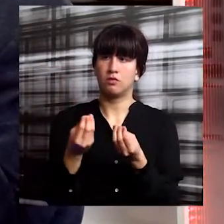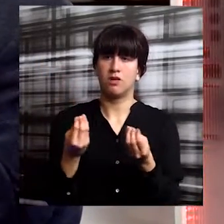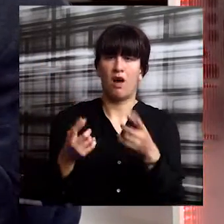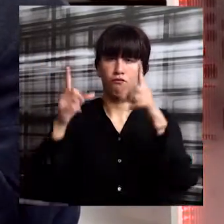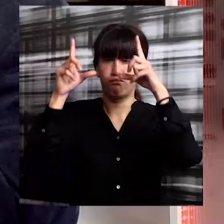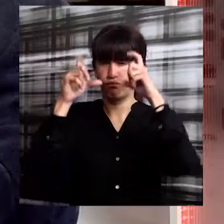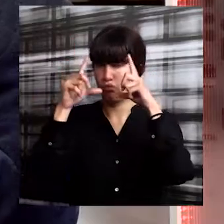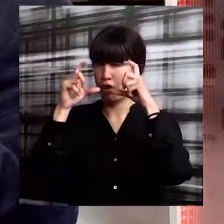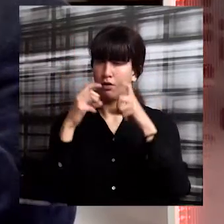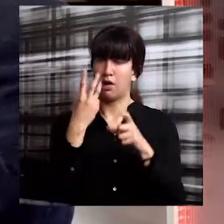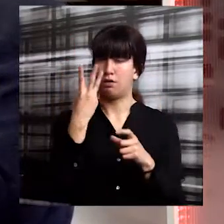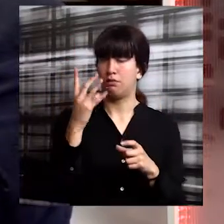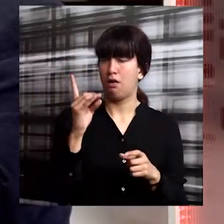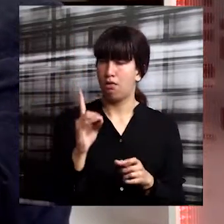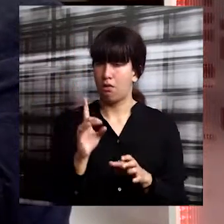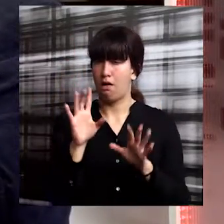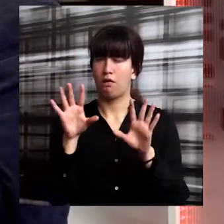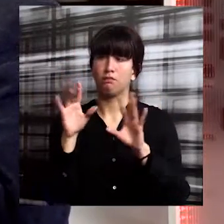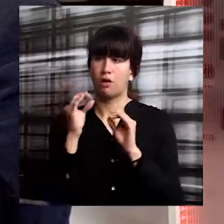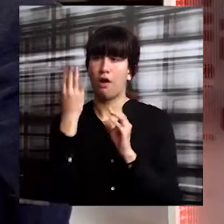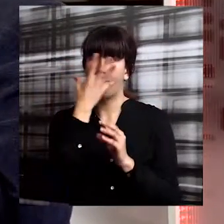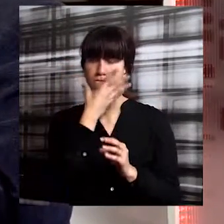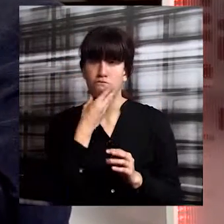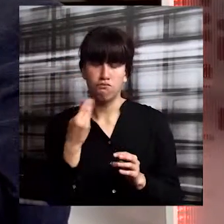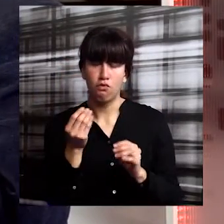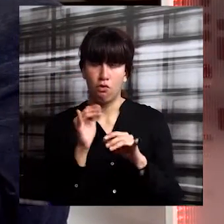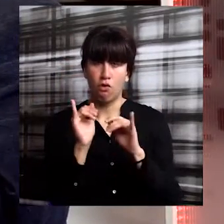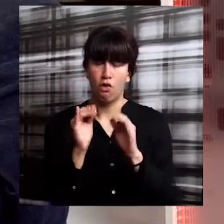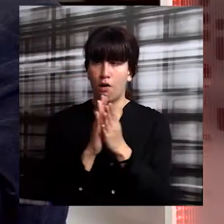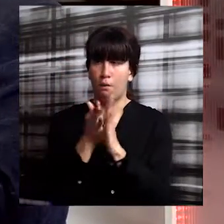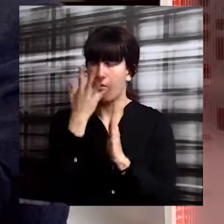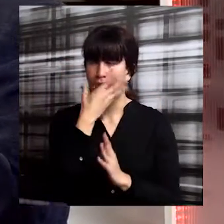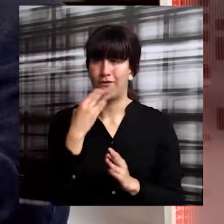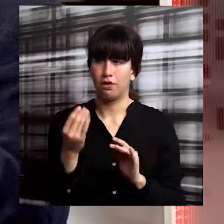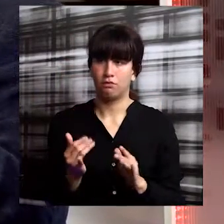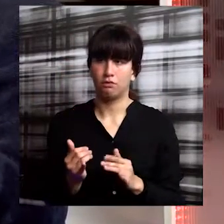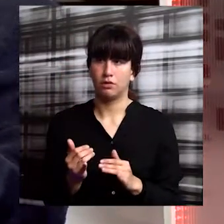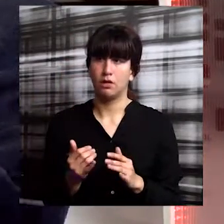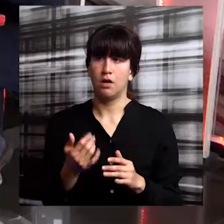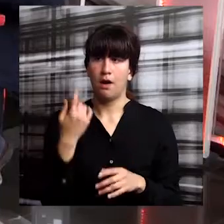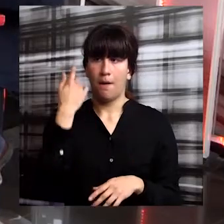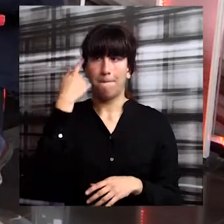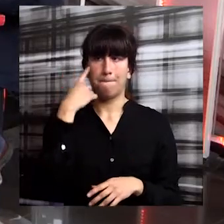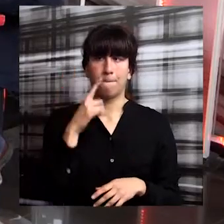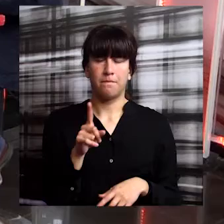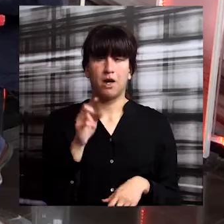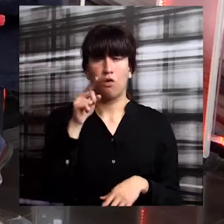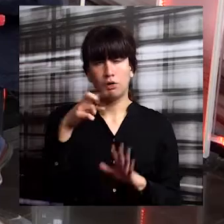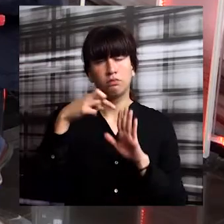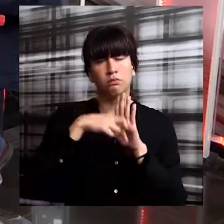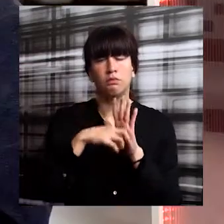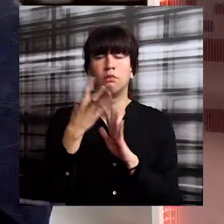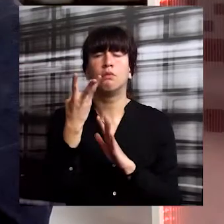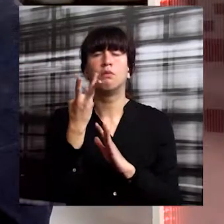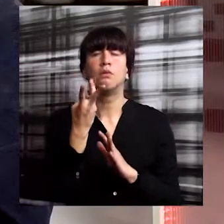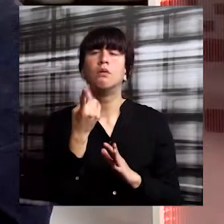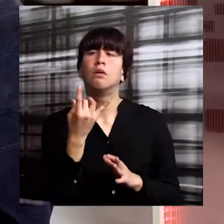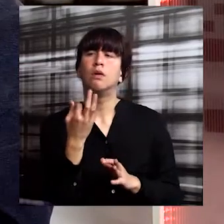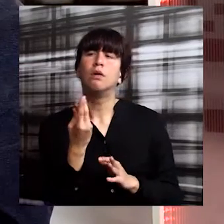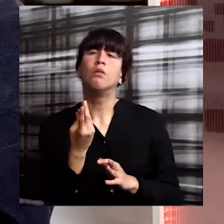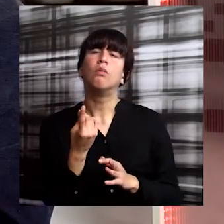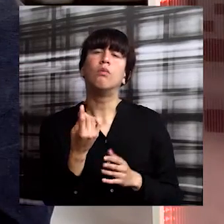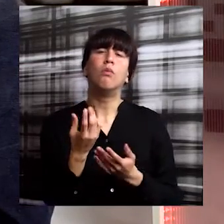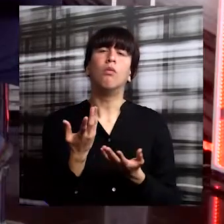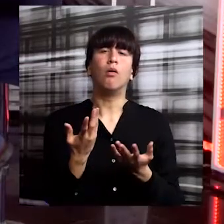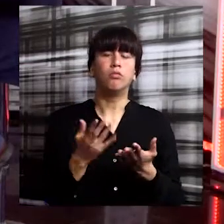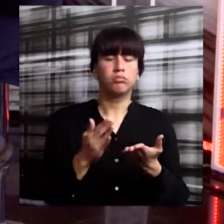fotografías 3D, ¿no es cierto? Muy bonito, todo muy bonito. Todo. Pero un proyecto de esas condiciones, ¿cuánto demora más o menos en